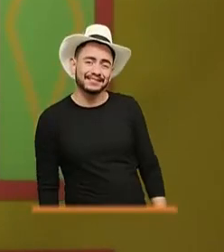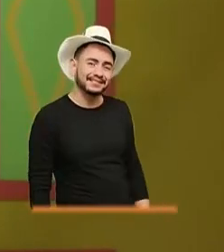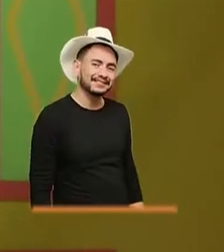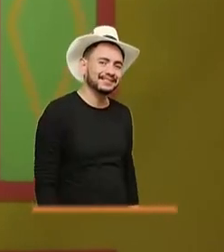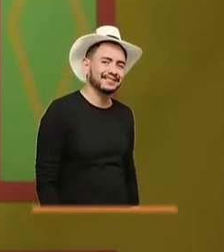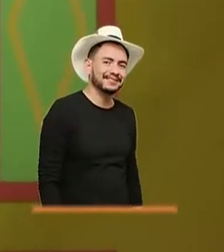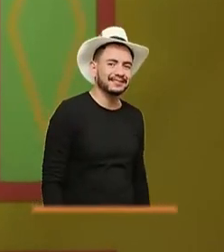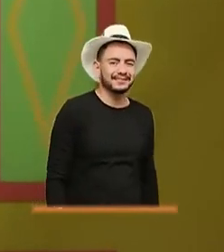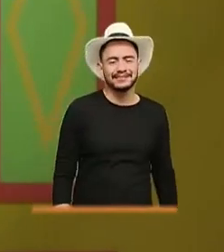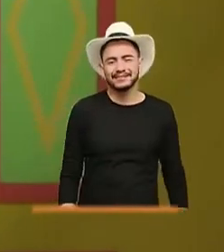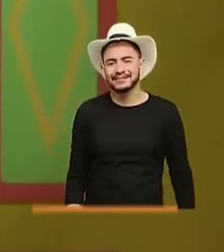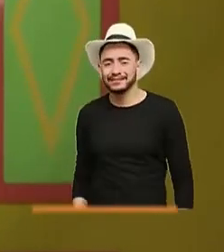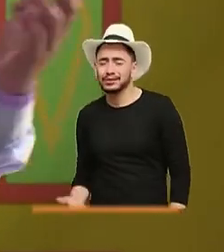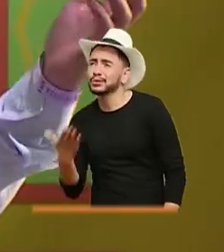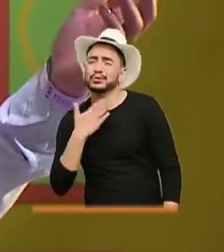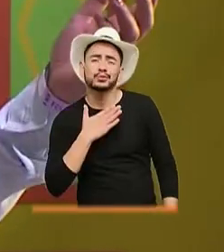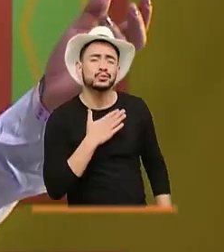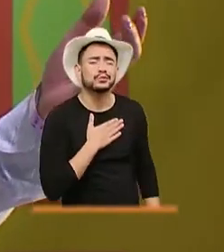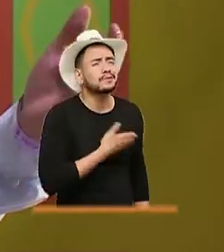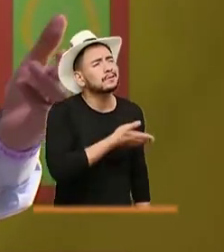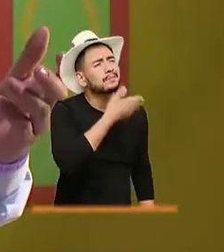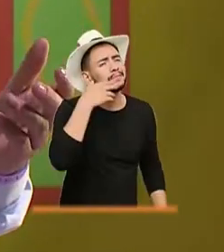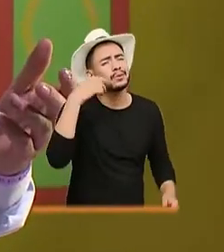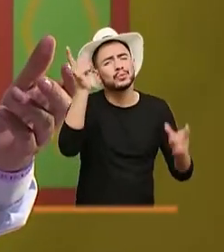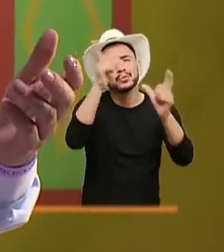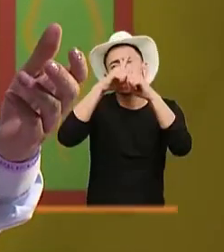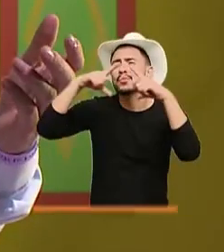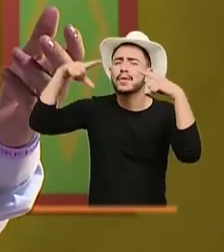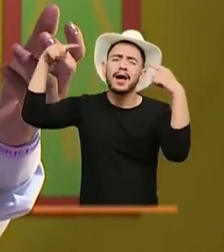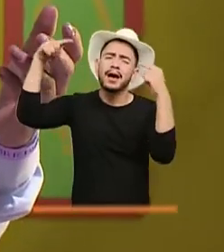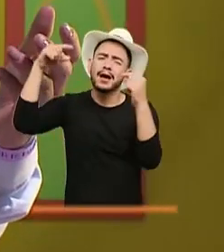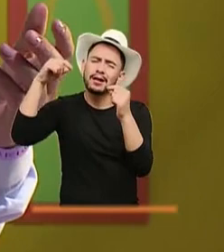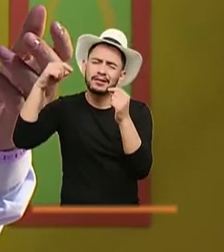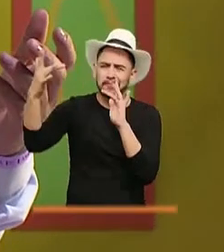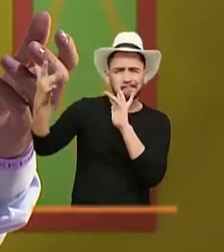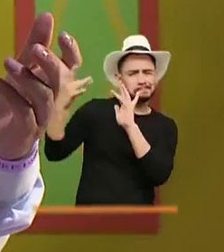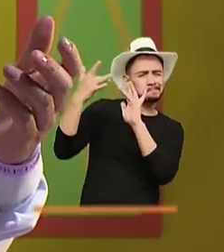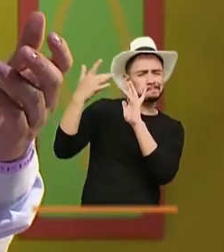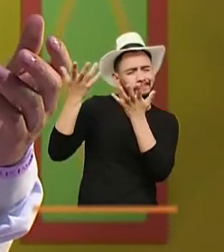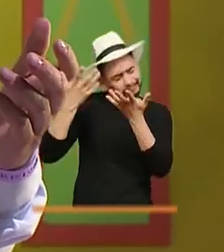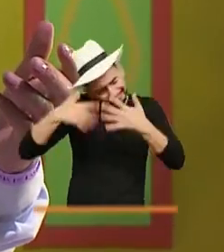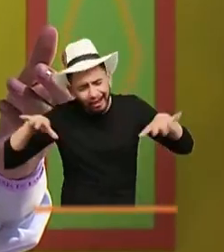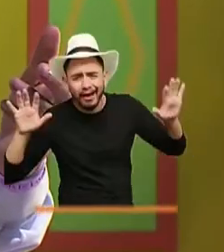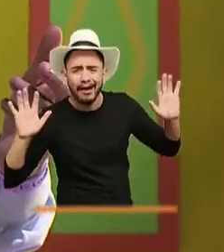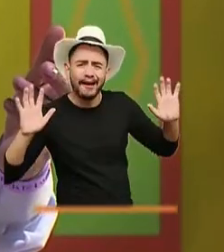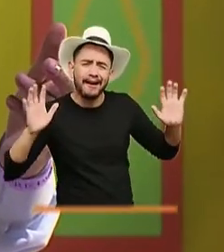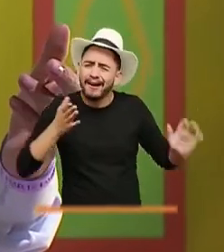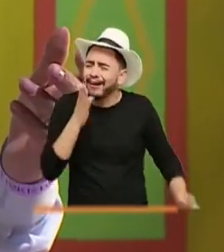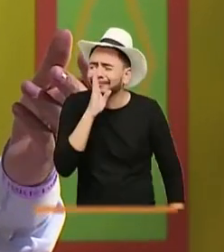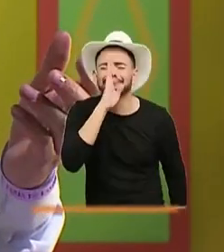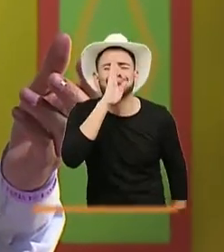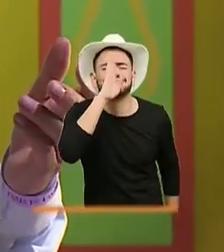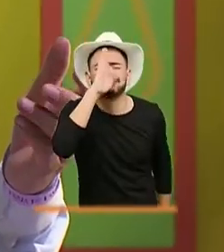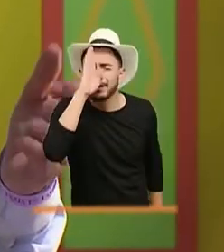Yo prefiero ser la luna, pues ya estoy acostumbrado a recibir